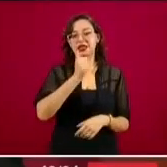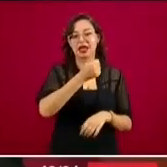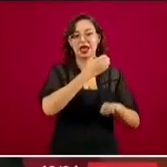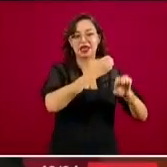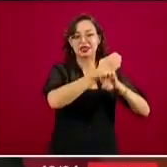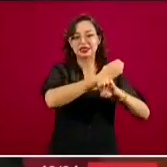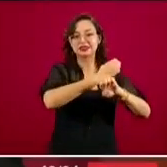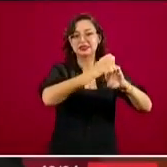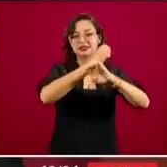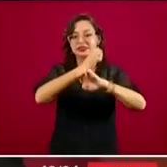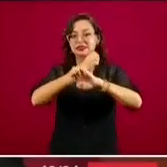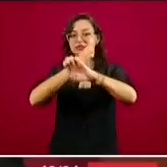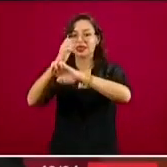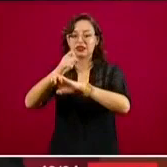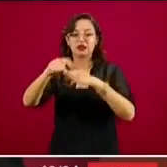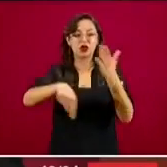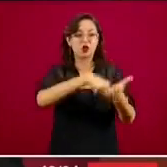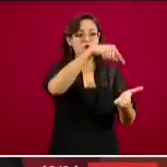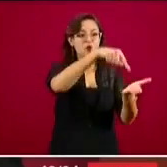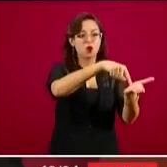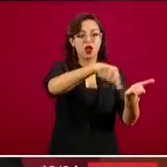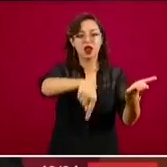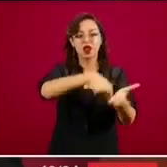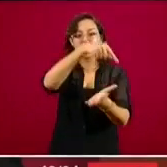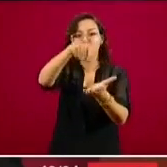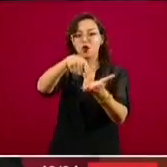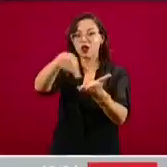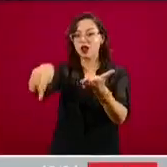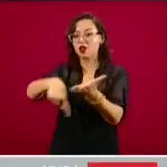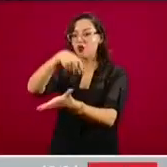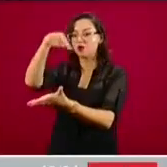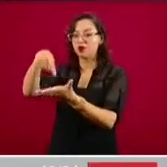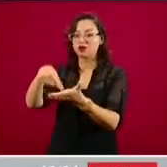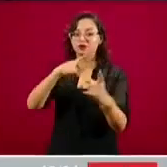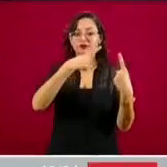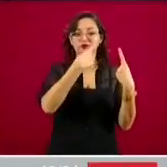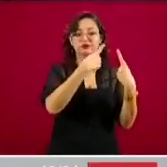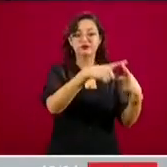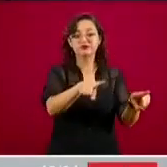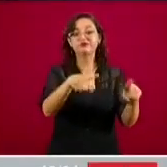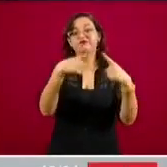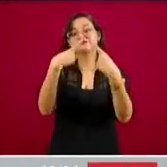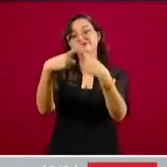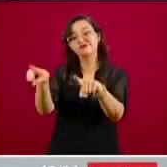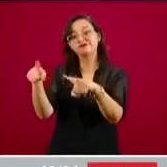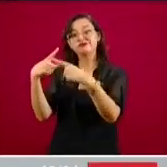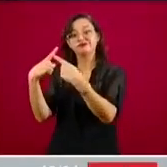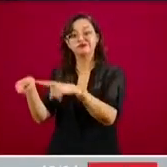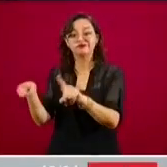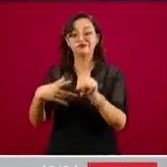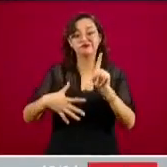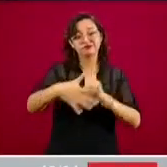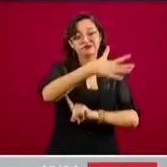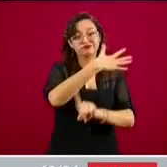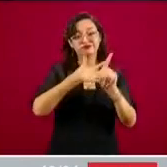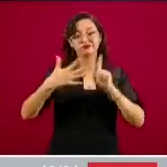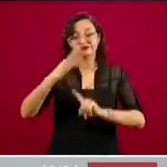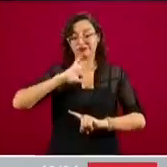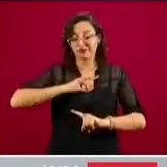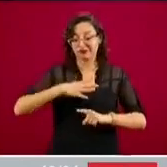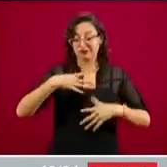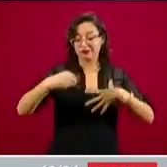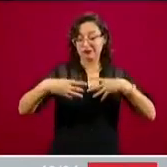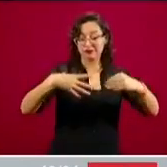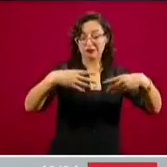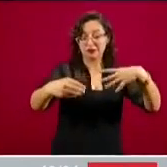espacio físico del país, en cada zona de la geografía, tenemos distintas intensidades de transmisión.